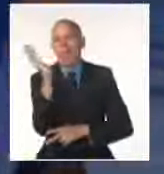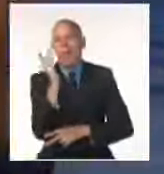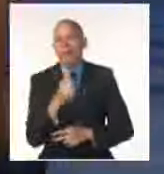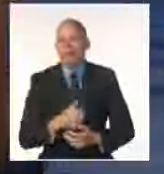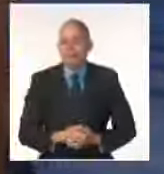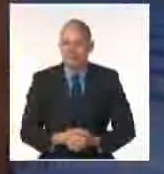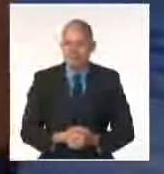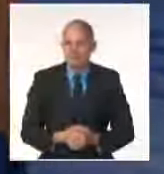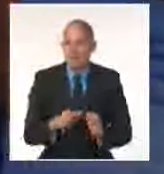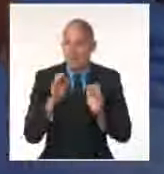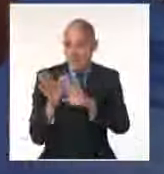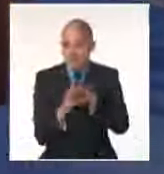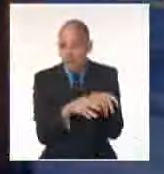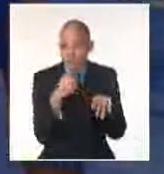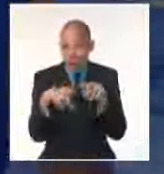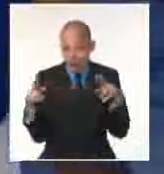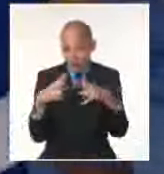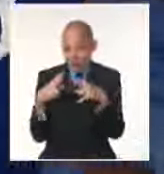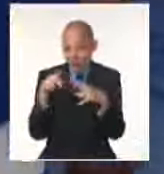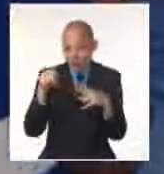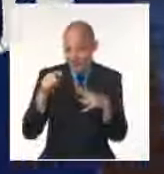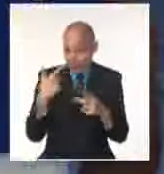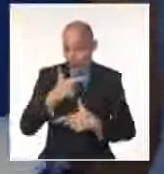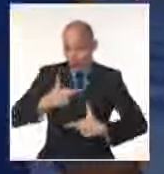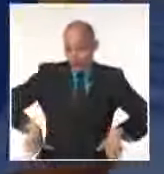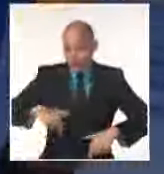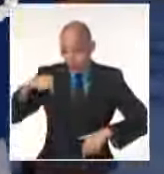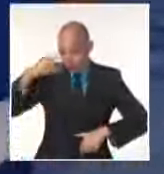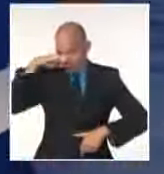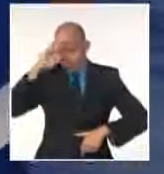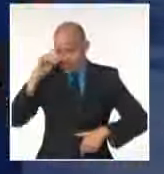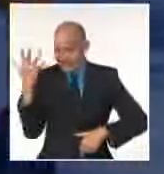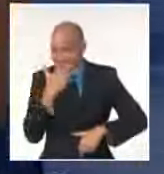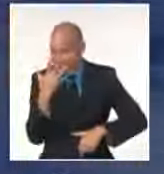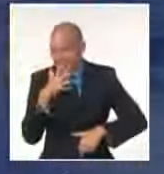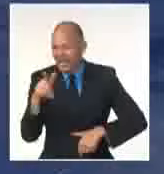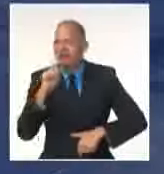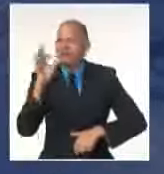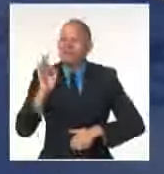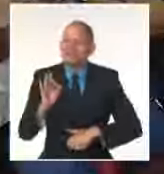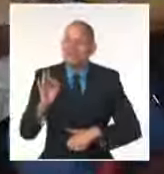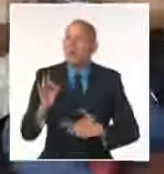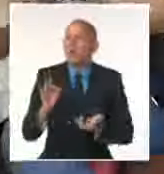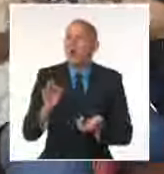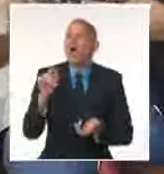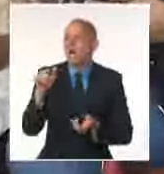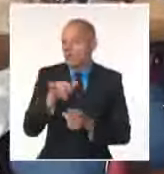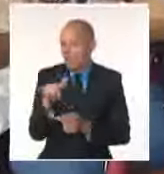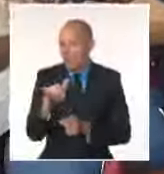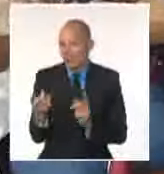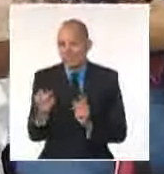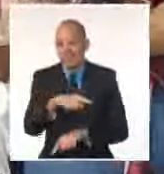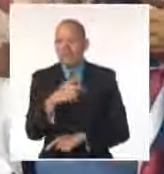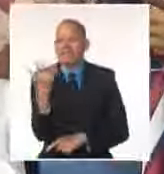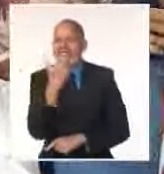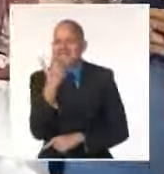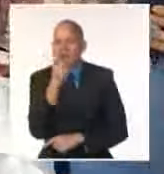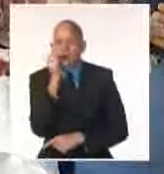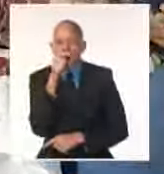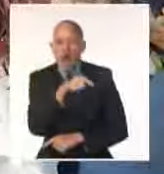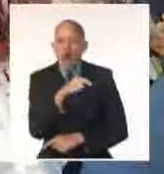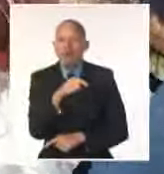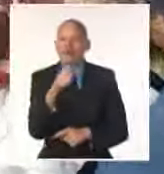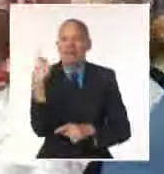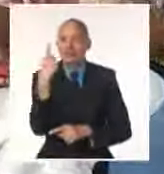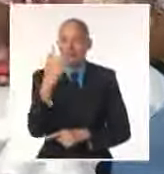En esa misma categoría de peso, el campeón nacional Giorgi Salfrán, de la ciudad sede, doblegó al ex integrante del equipo nacional Jorge